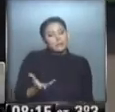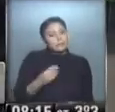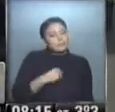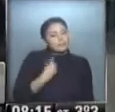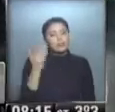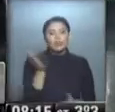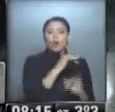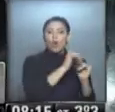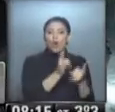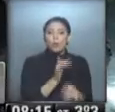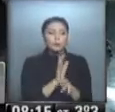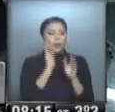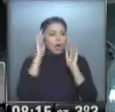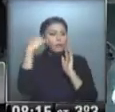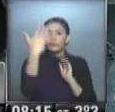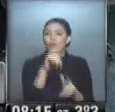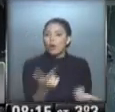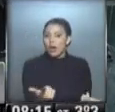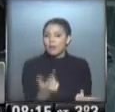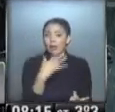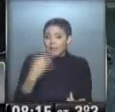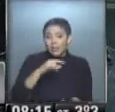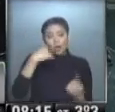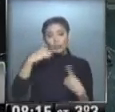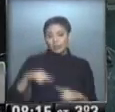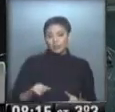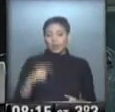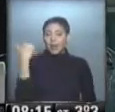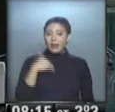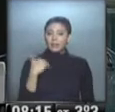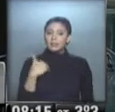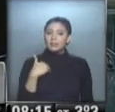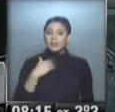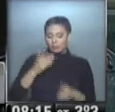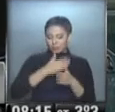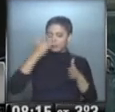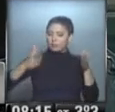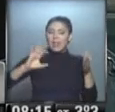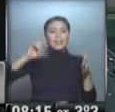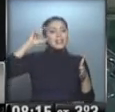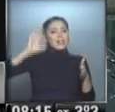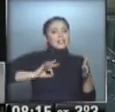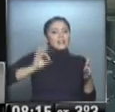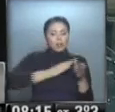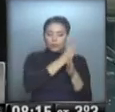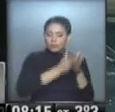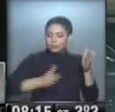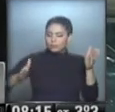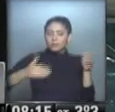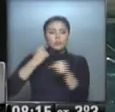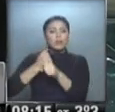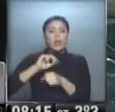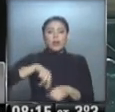de que los jóvenes no tienen destino, cuando es todo lo contrario. La Argentina en estos 10 años ha permitido que más del